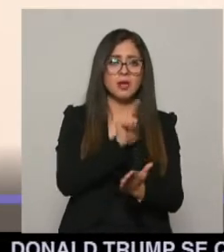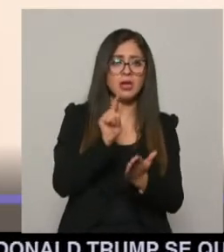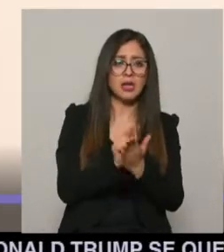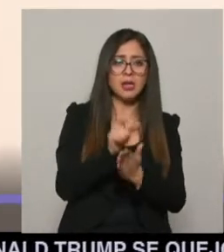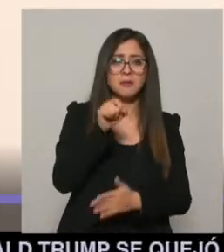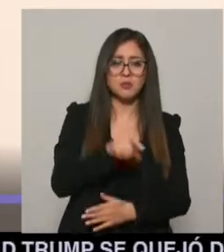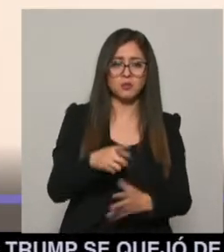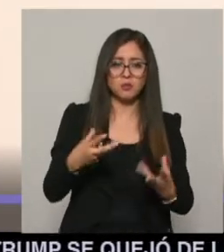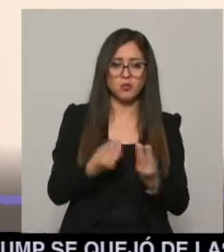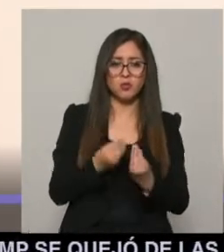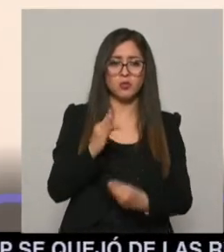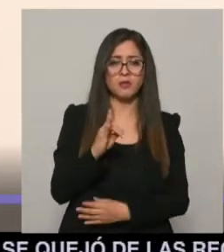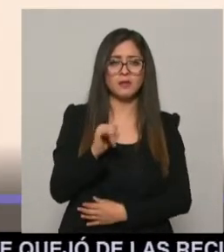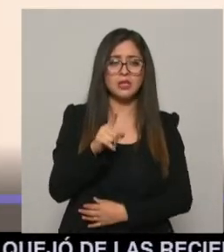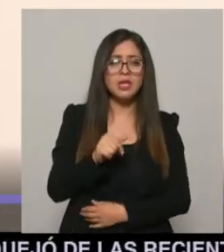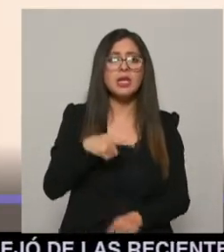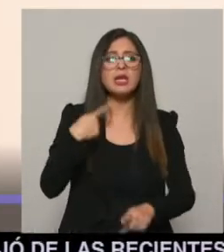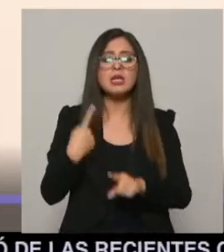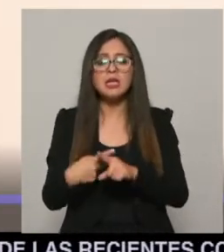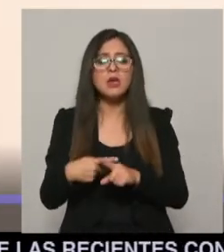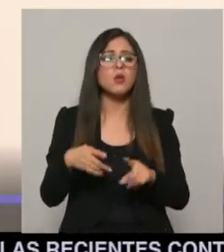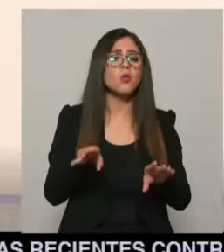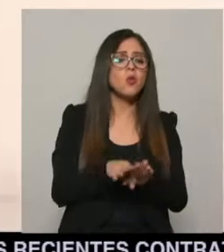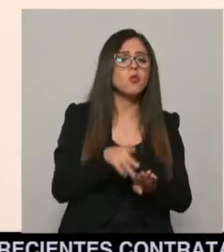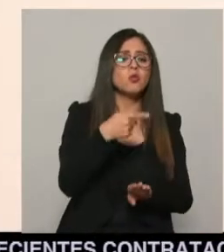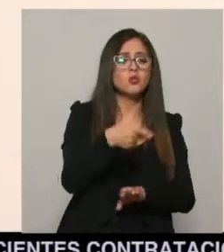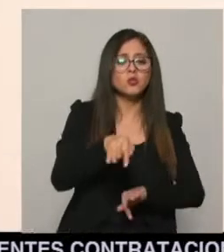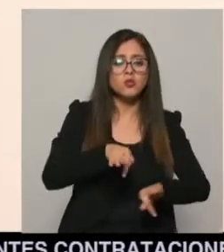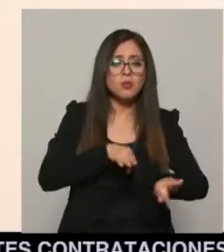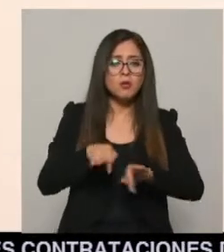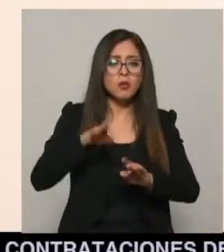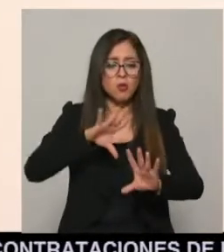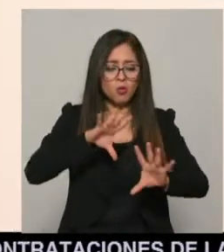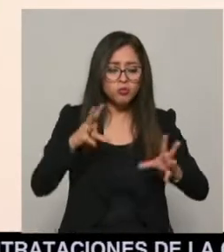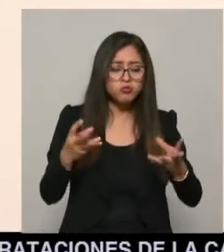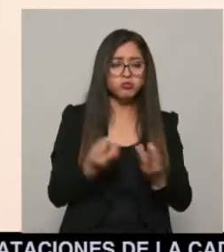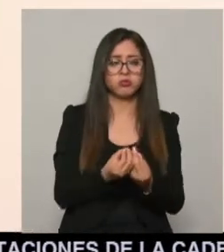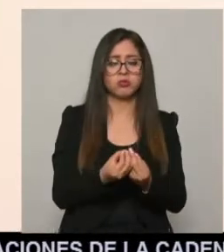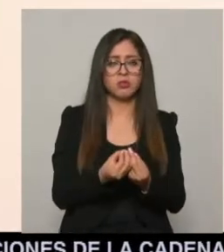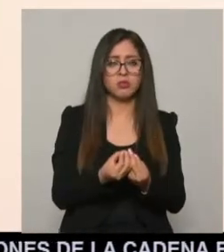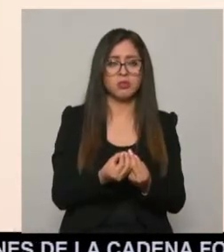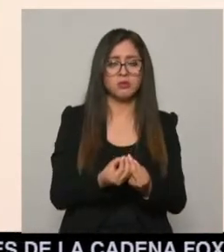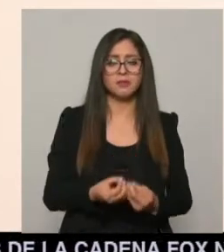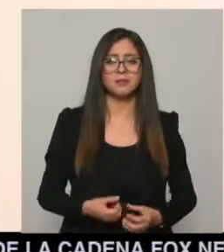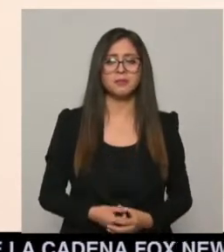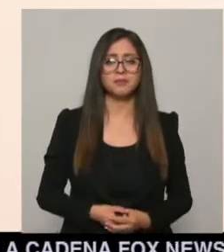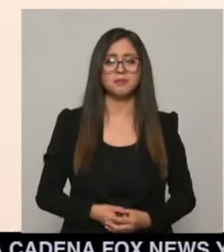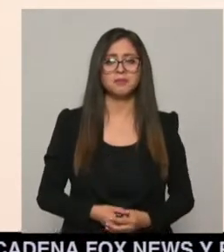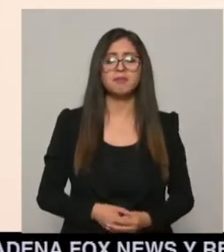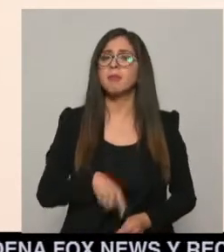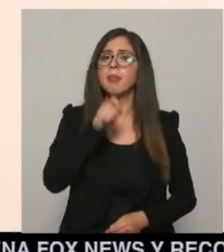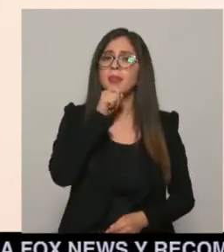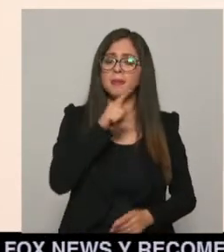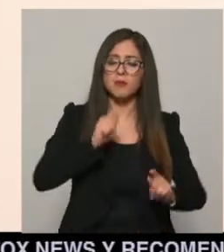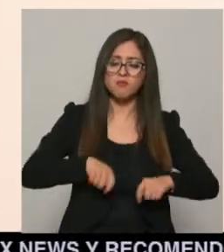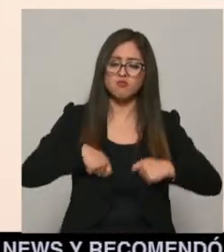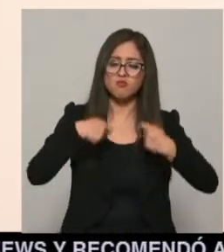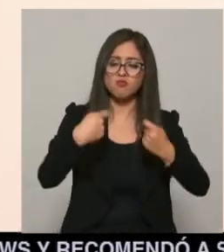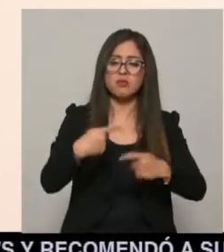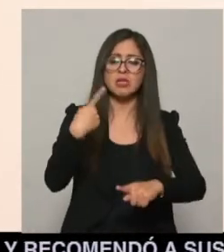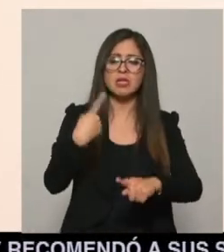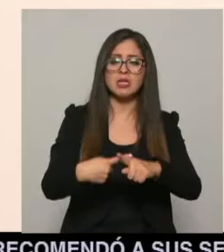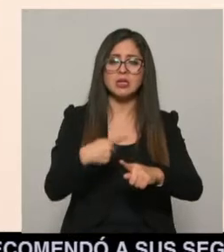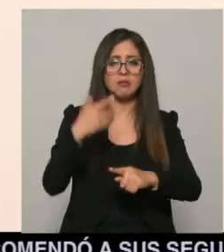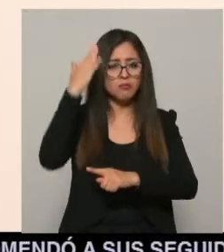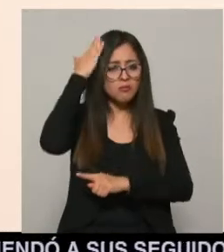que es cómo se va a regir, cuáles van a ser sus funciones, sus facultades, su estructura, y también el nombramiento de quién va a ser él